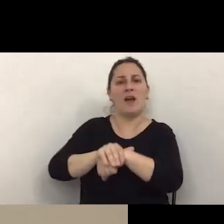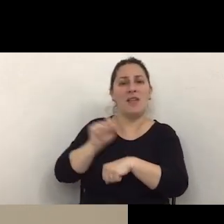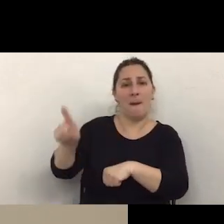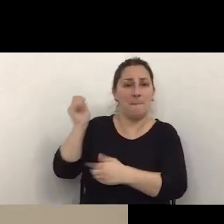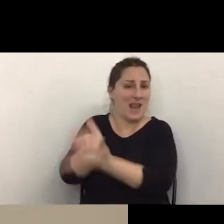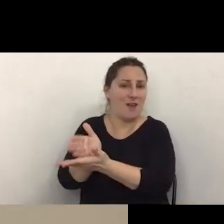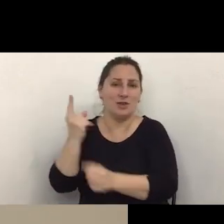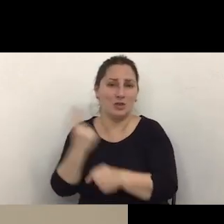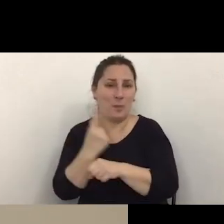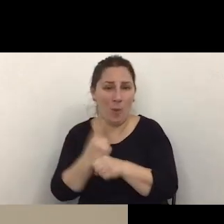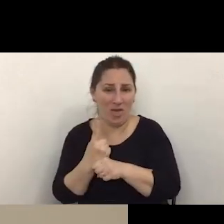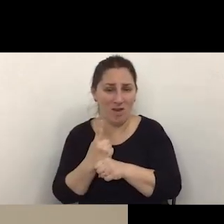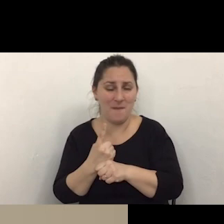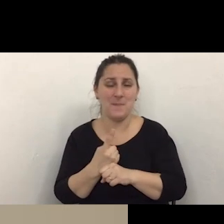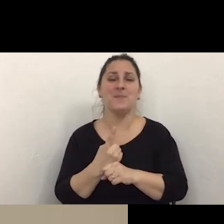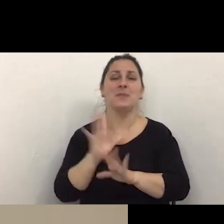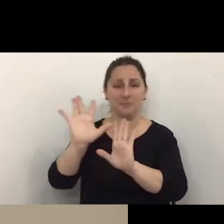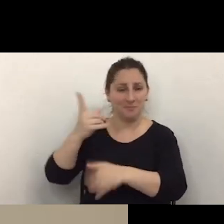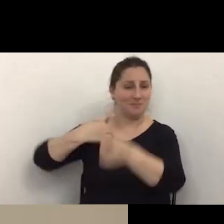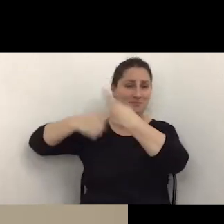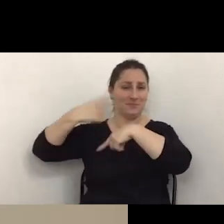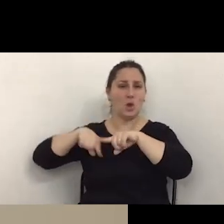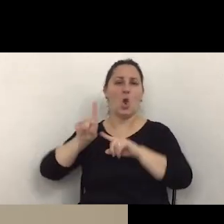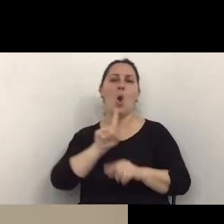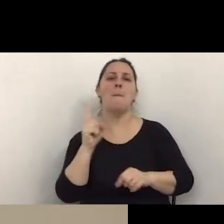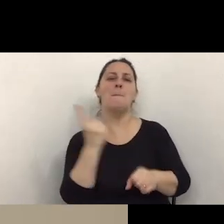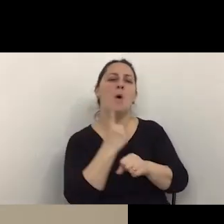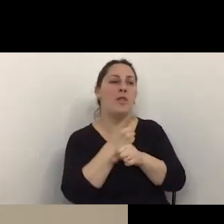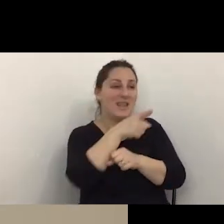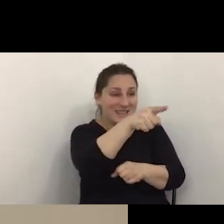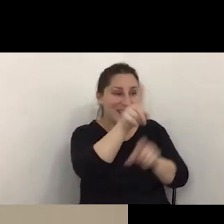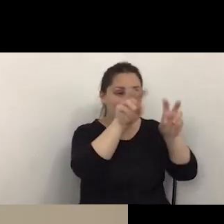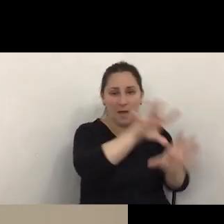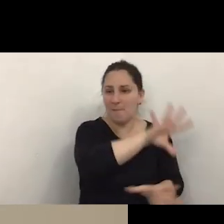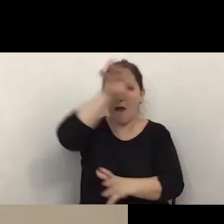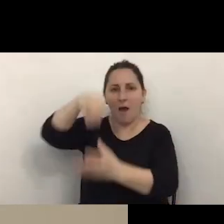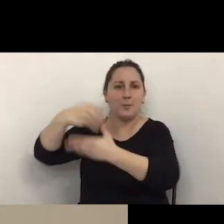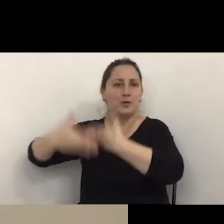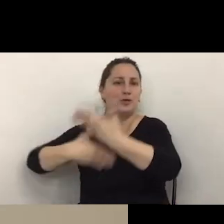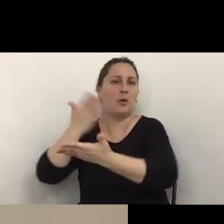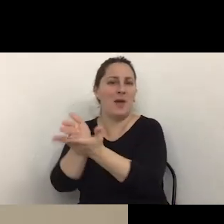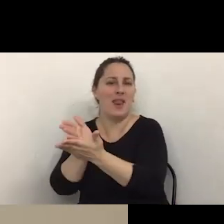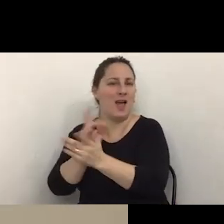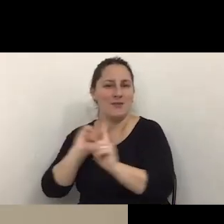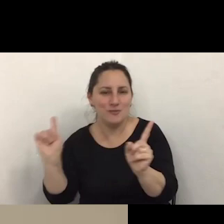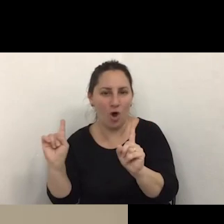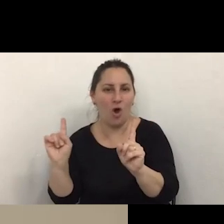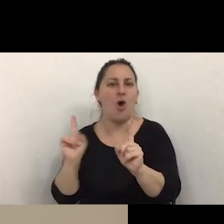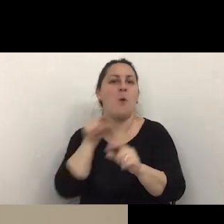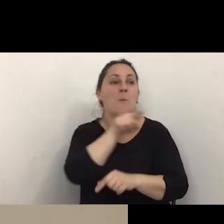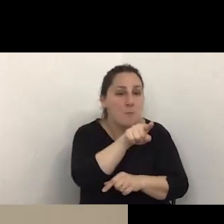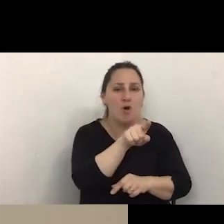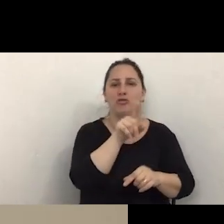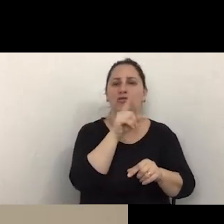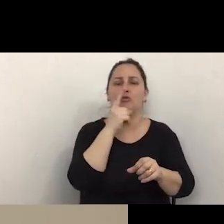penal. Pero volvamos, no es no me podés trasladar al proceso penal. No me podés trasladar a